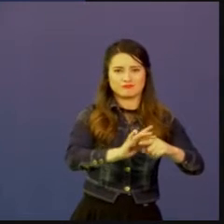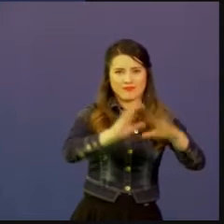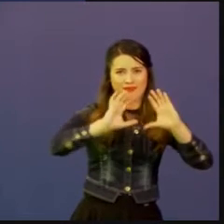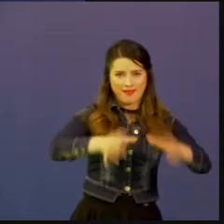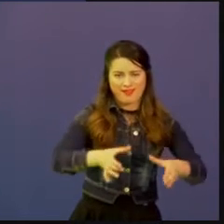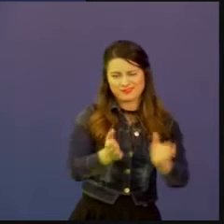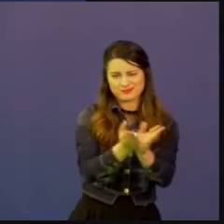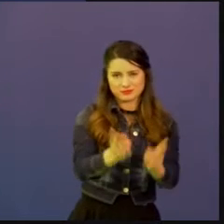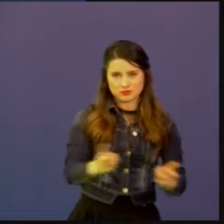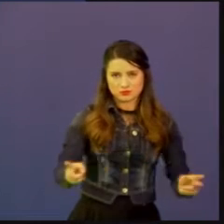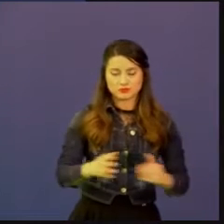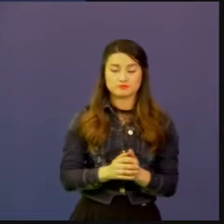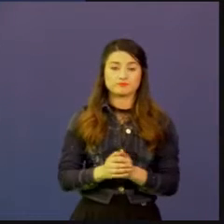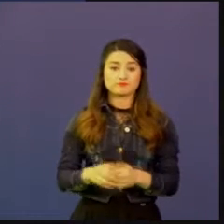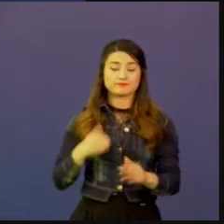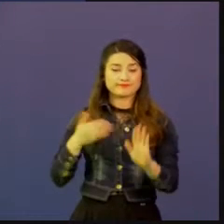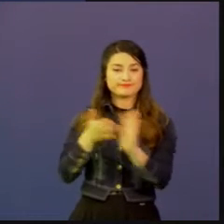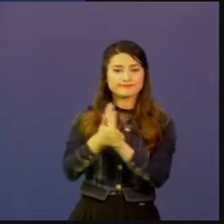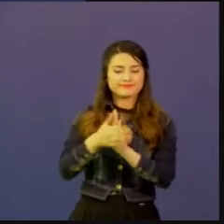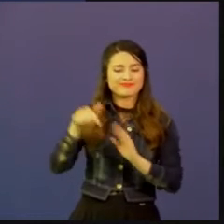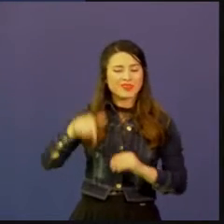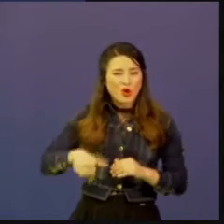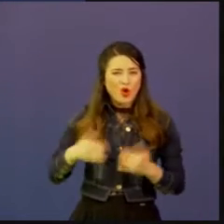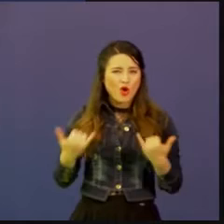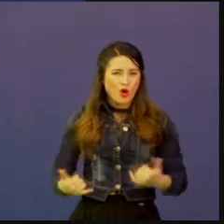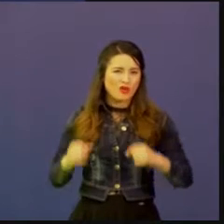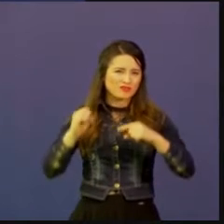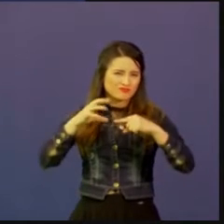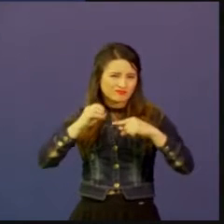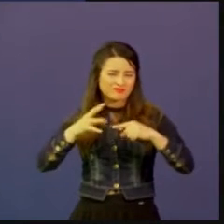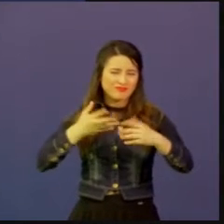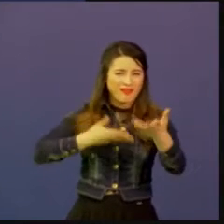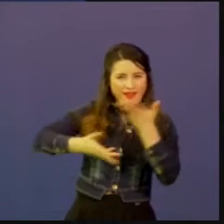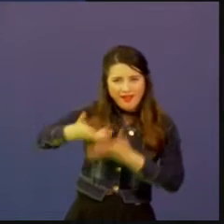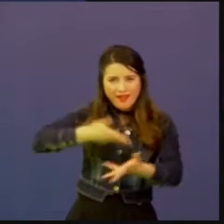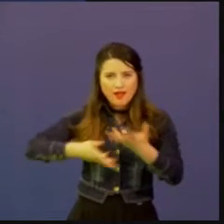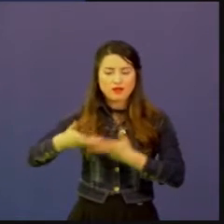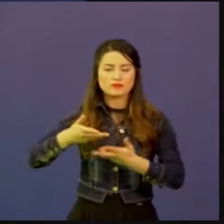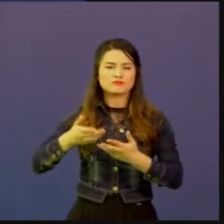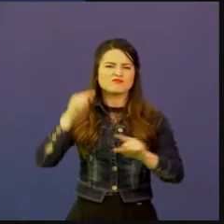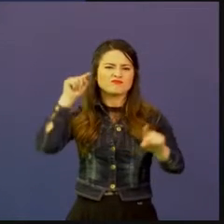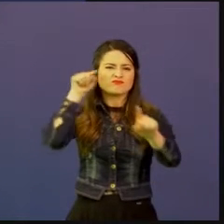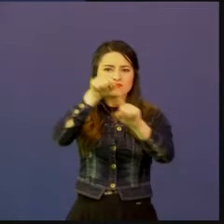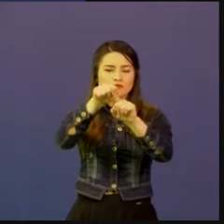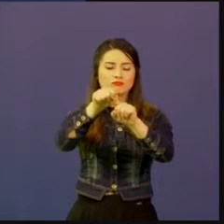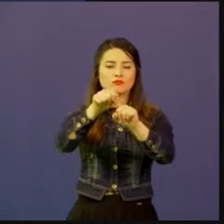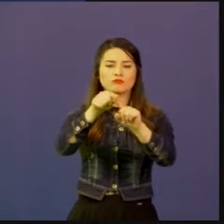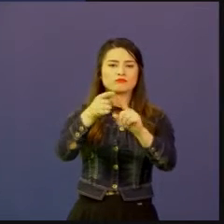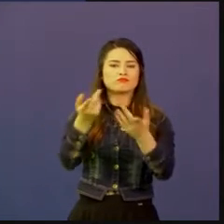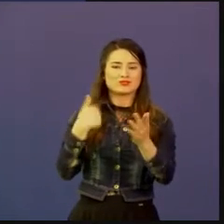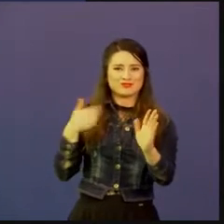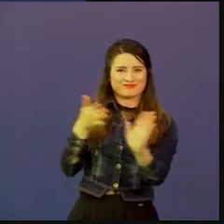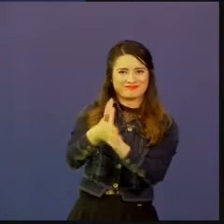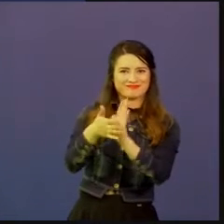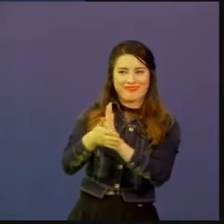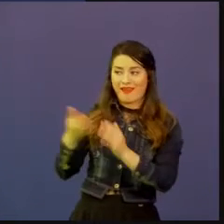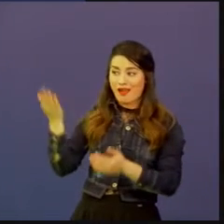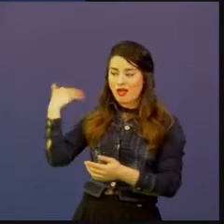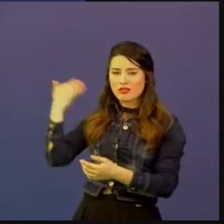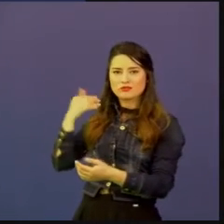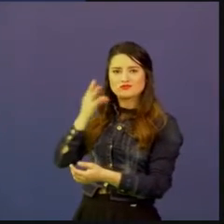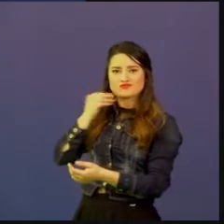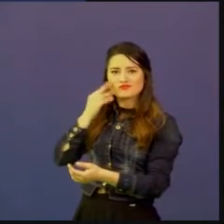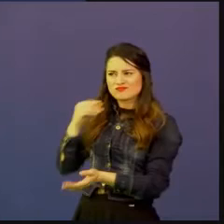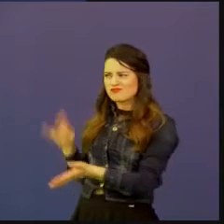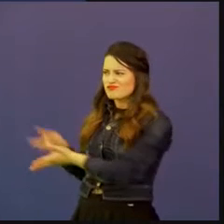que el objetivo principal de esta charla es compartir con ustedes algunas de las experiencias que hemos recogido